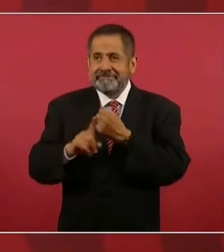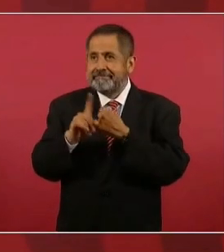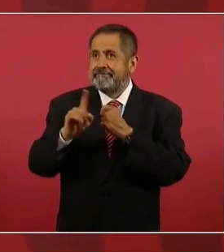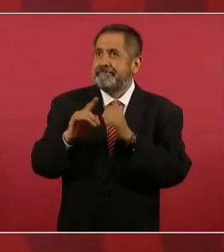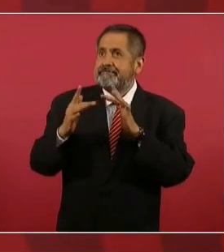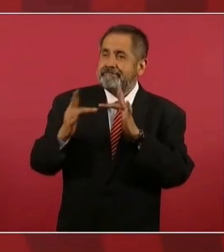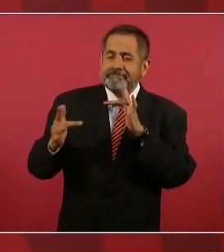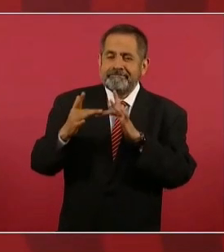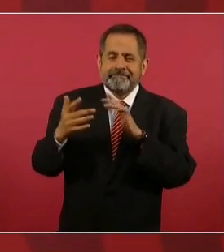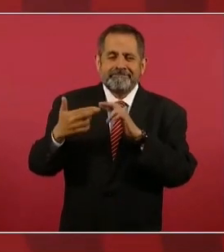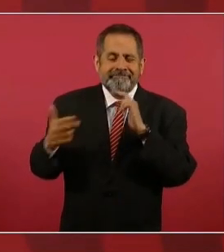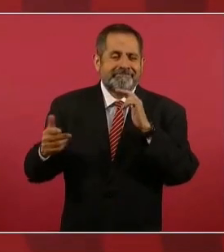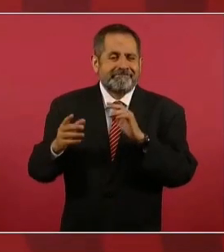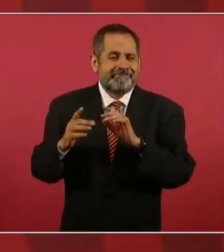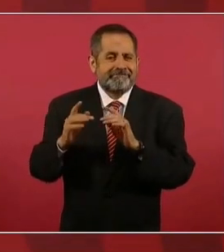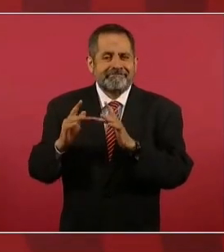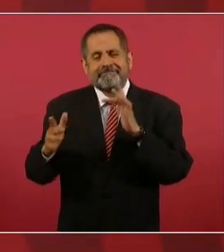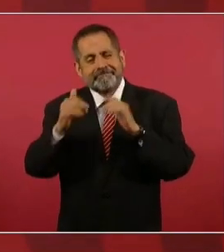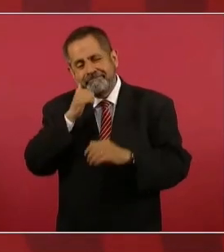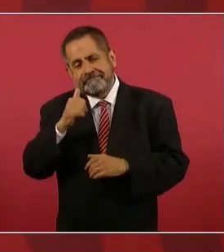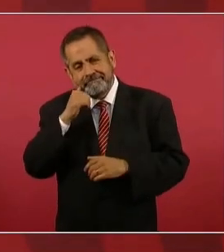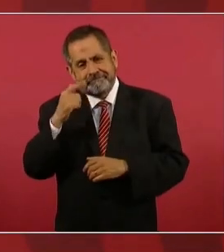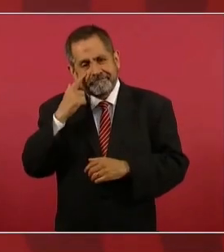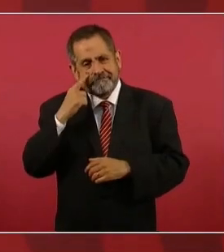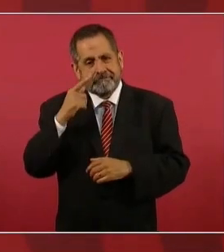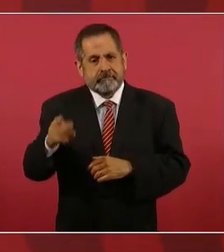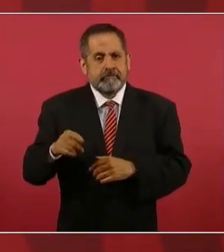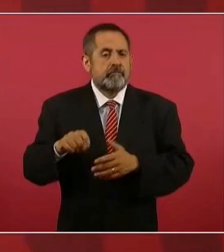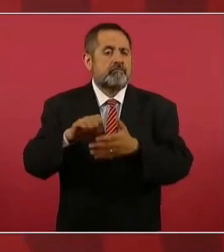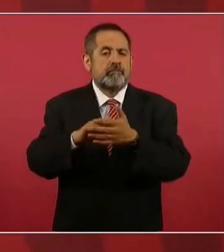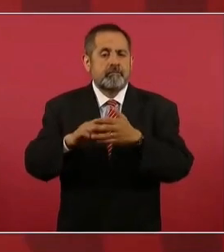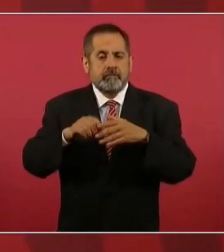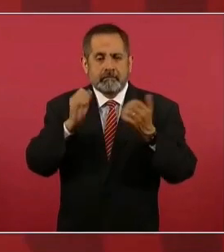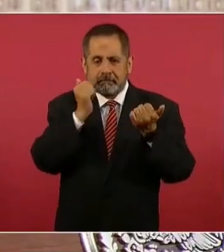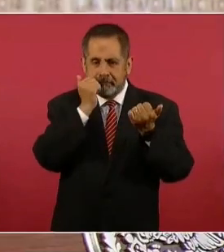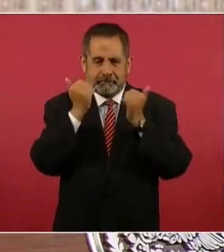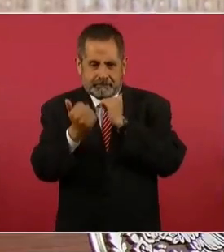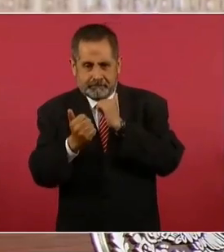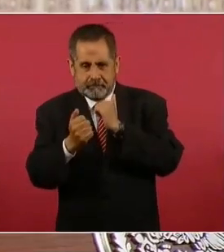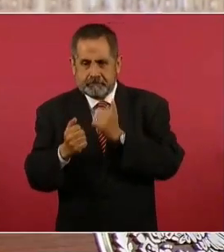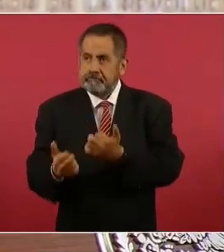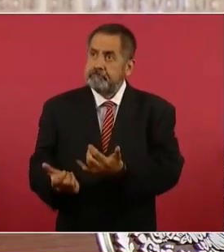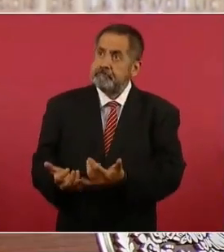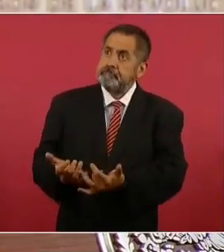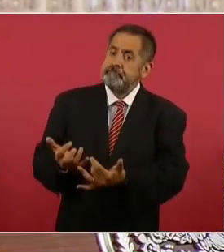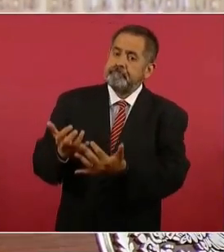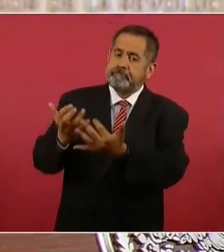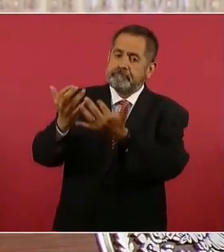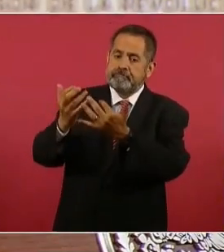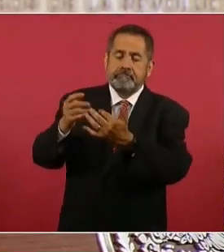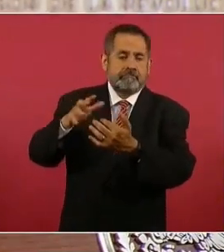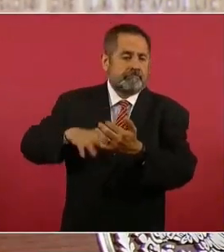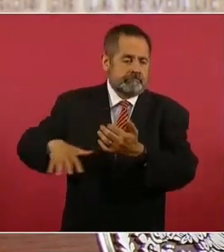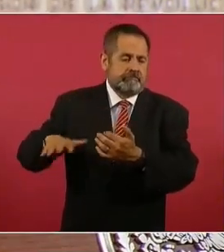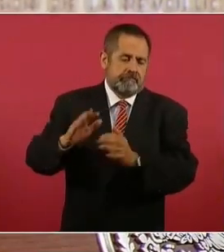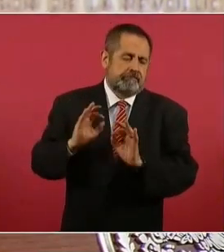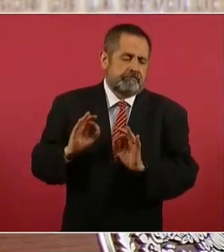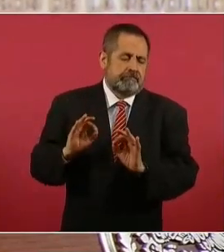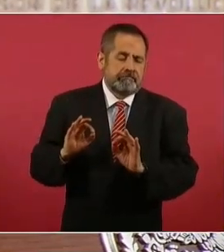Se habla de que cuando se quema la caña se afectan las líneas